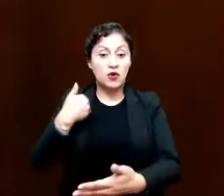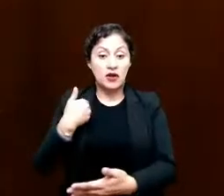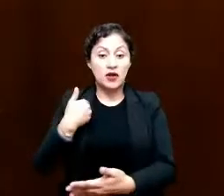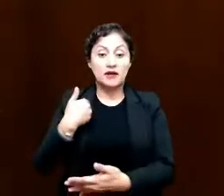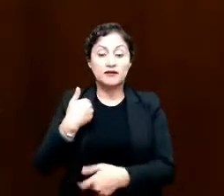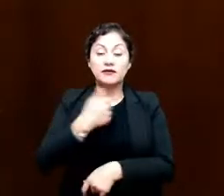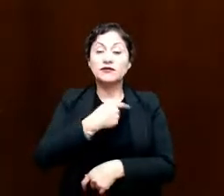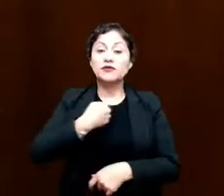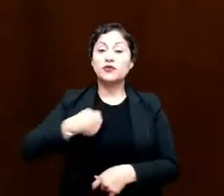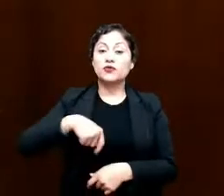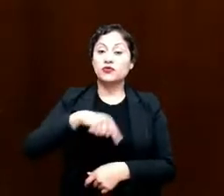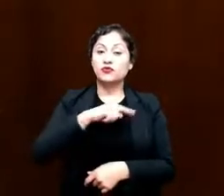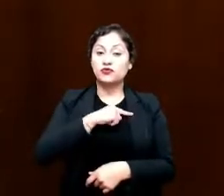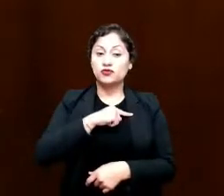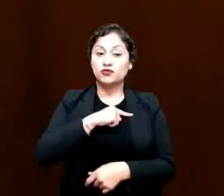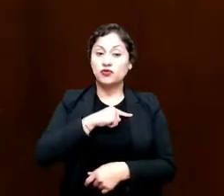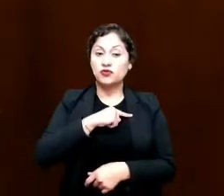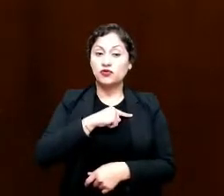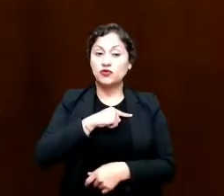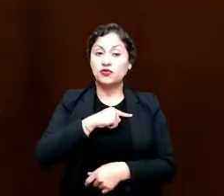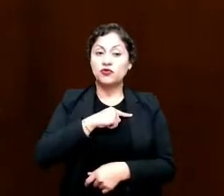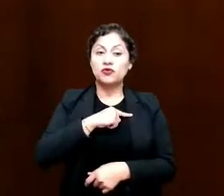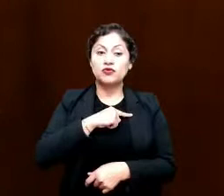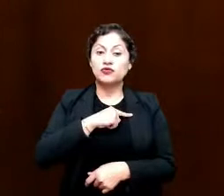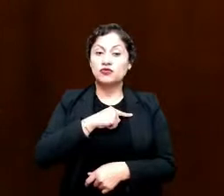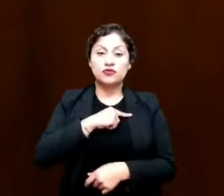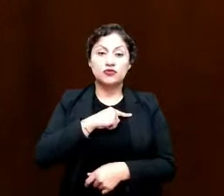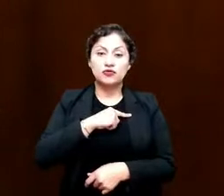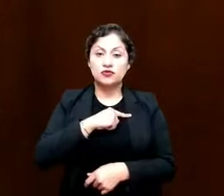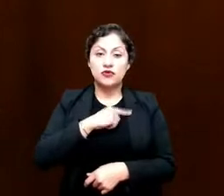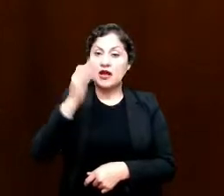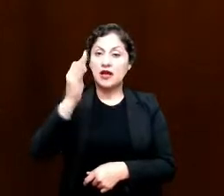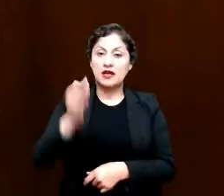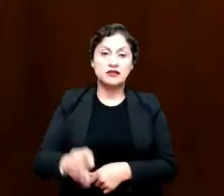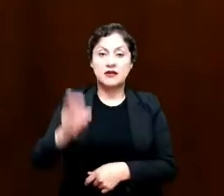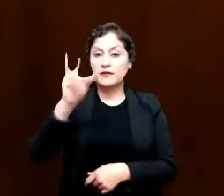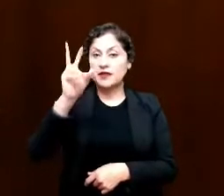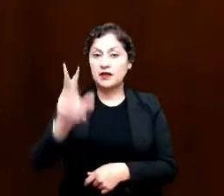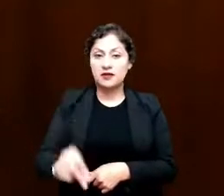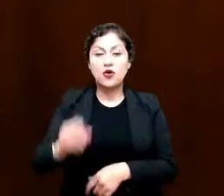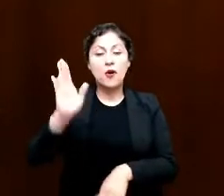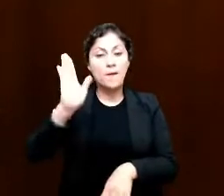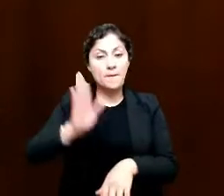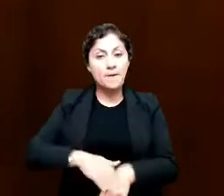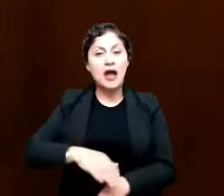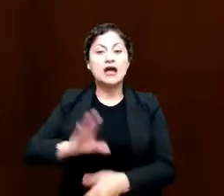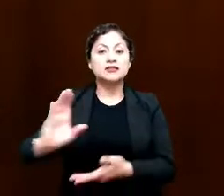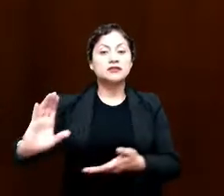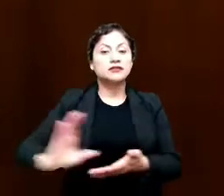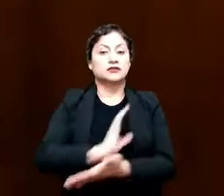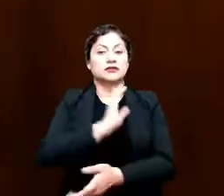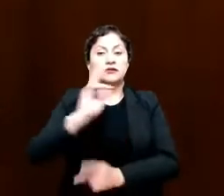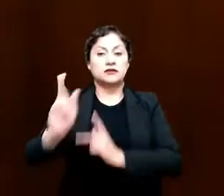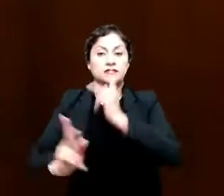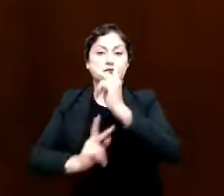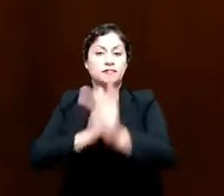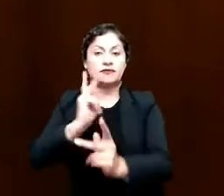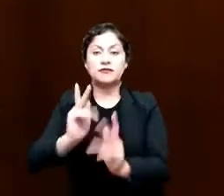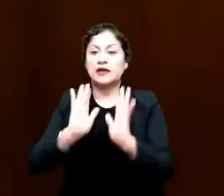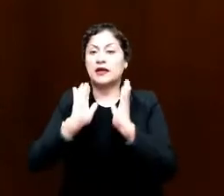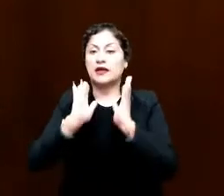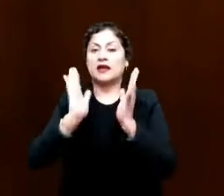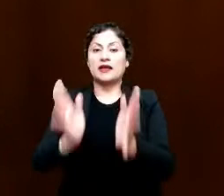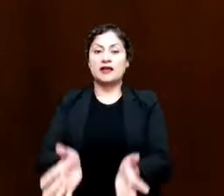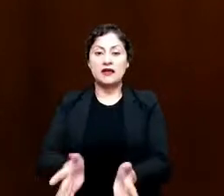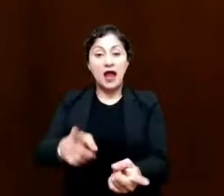vamos a no vamos a probar ninguna deuda no se abonara a llevar un peso más a las